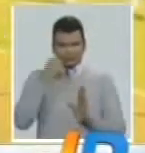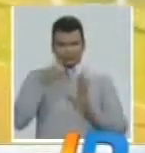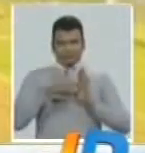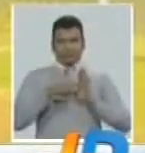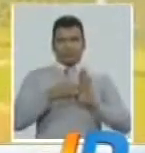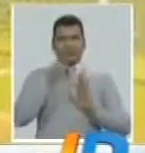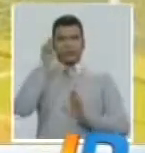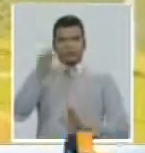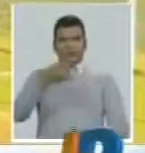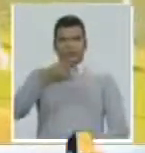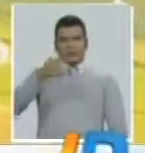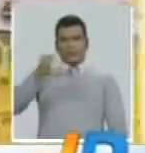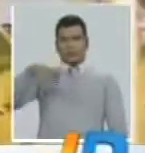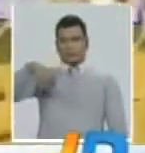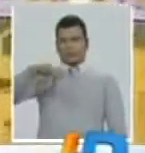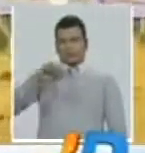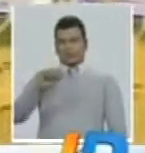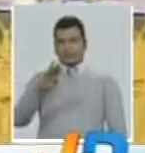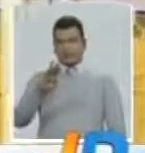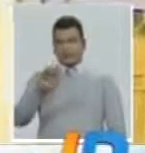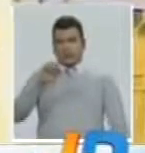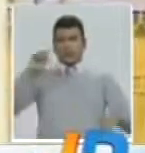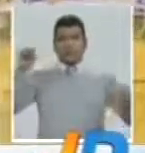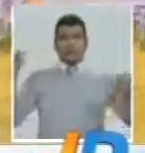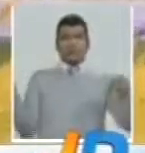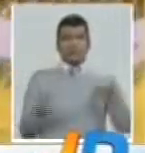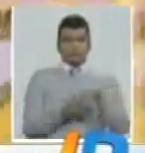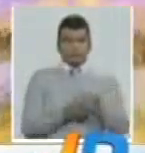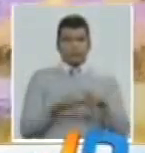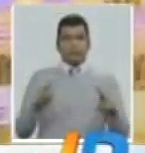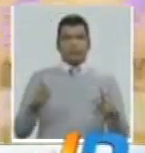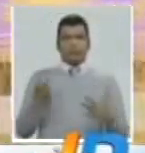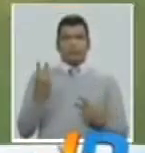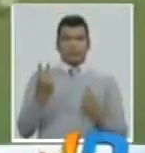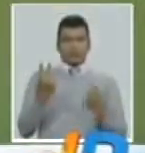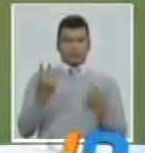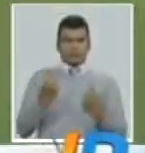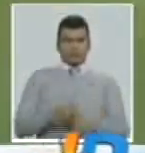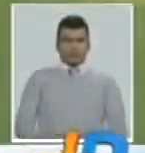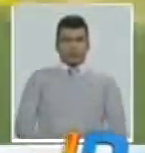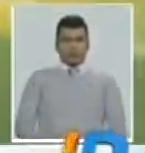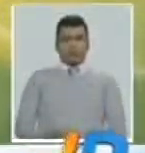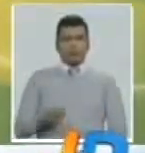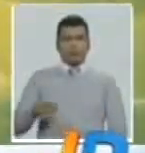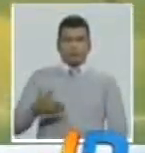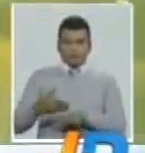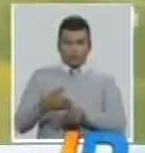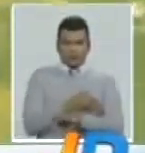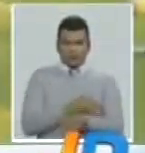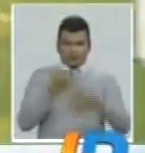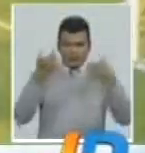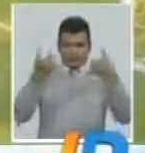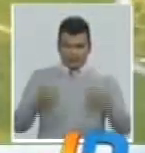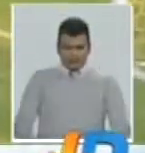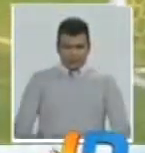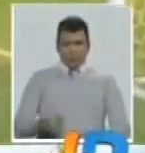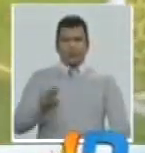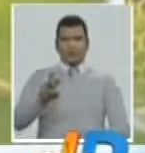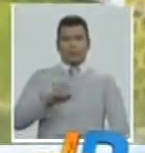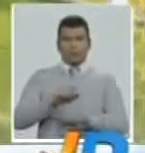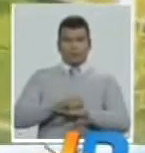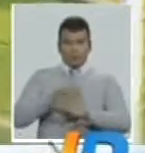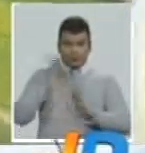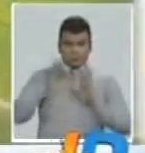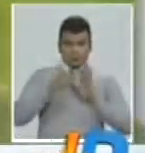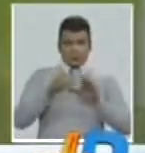balón y Fabio Rodríguez de Globito la manda al fondo de la malla para poner el 2-1. A 8 minutos de terminar el encuentro, las Águilas Doradas